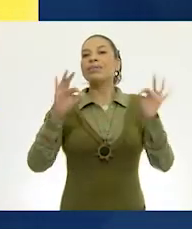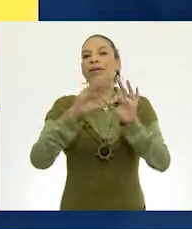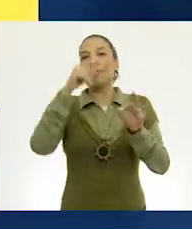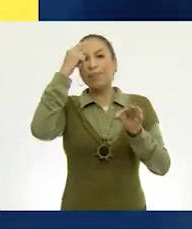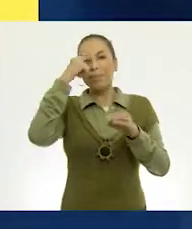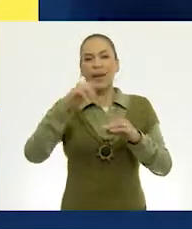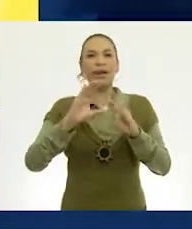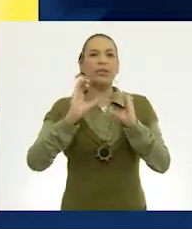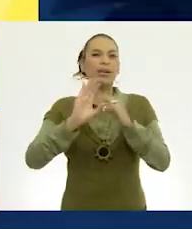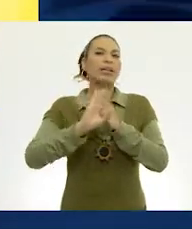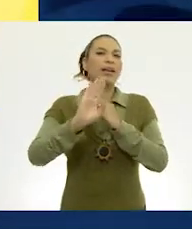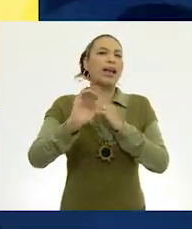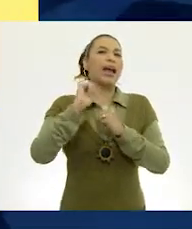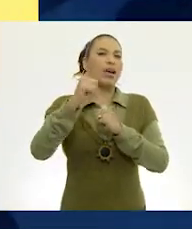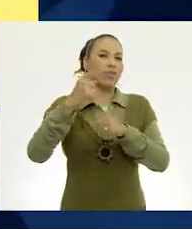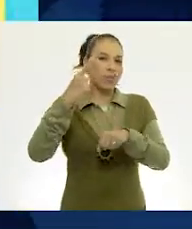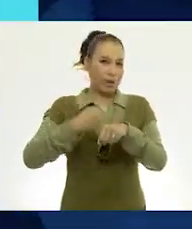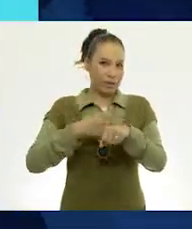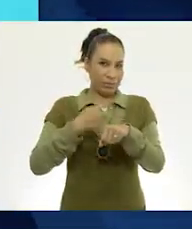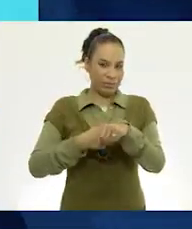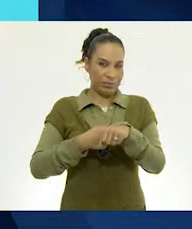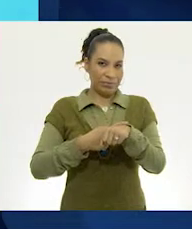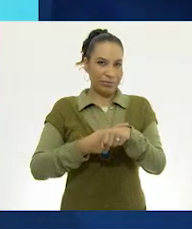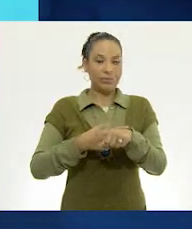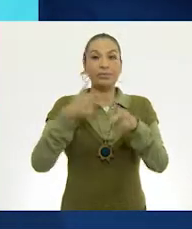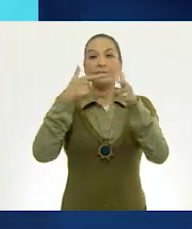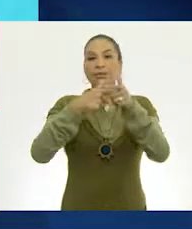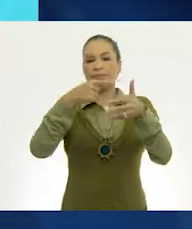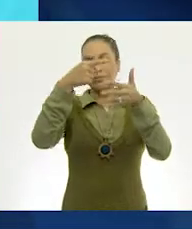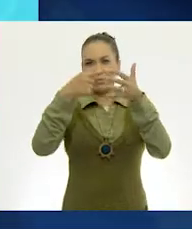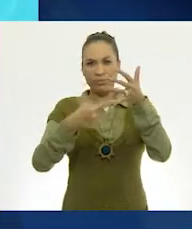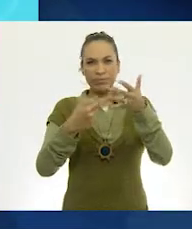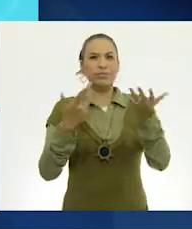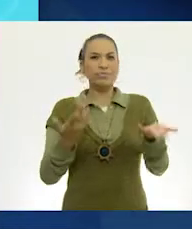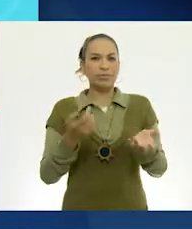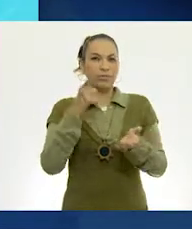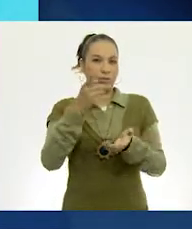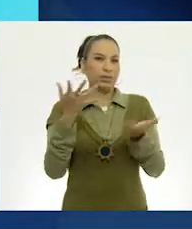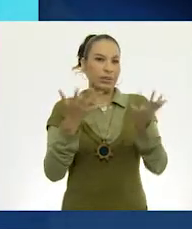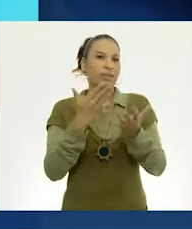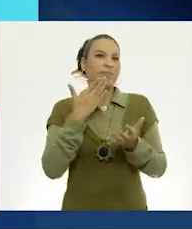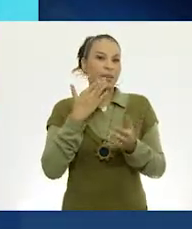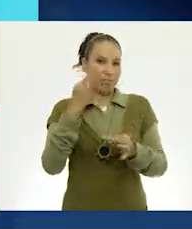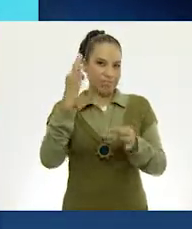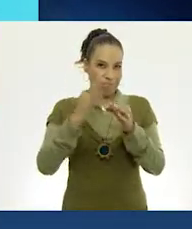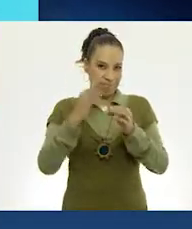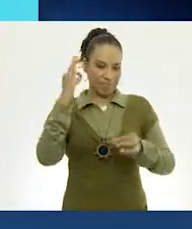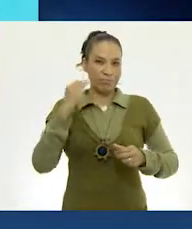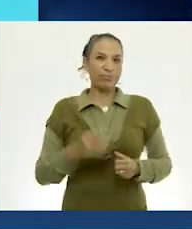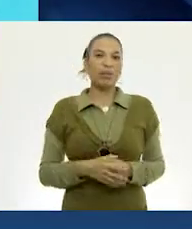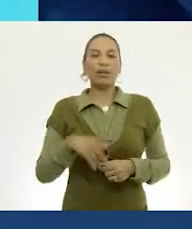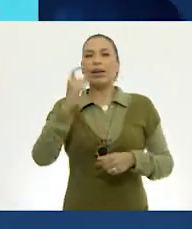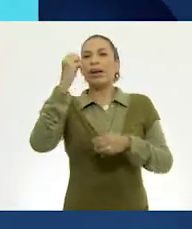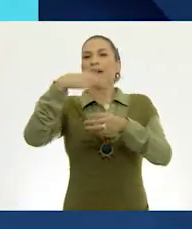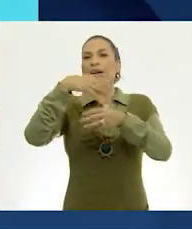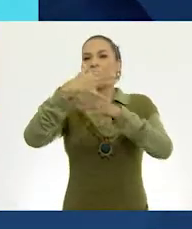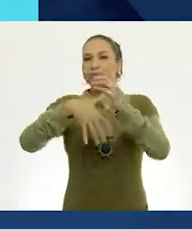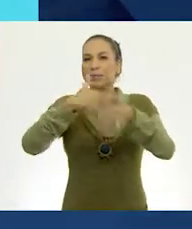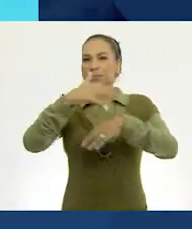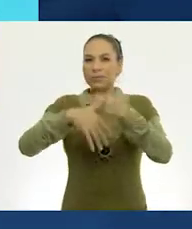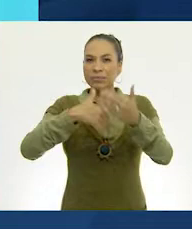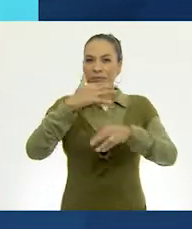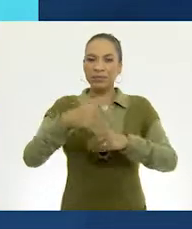importante para prevenir cualquier enfermedad. Sigue estos pasos para hacerlo correctamente. Moja tus